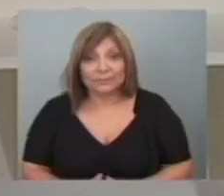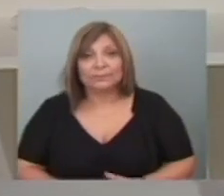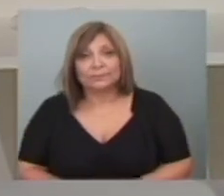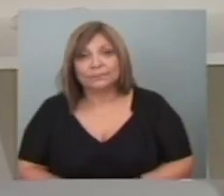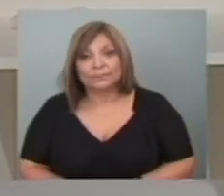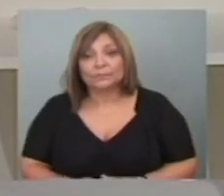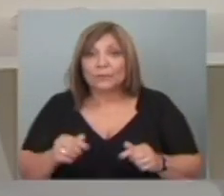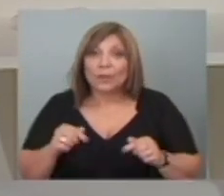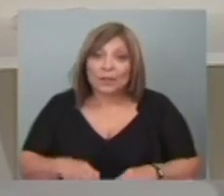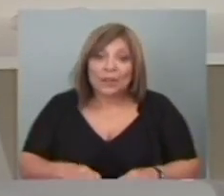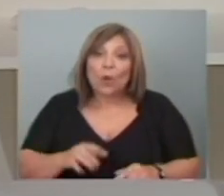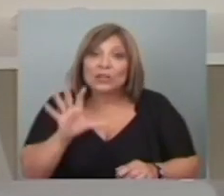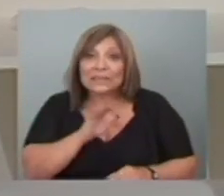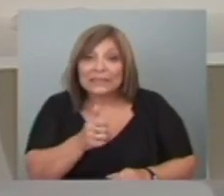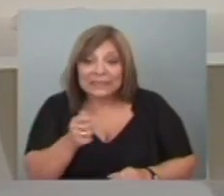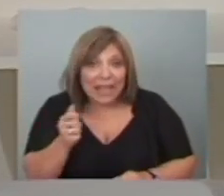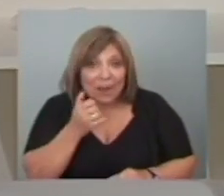idasyvueltasong@gmail.com, o llamar celular